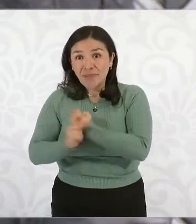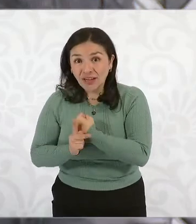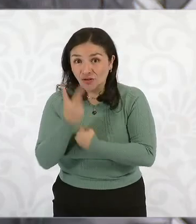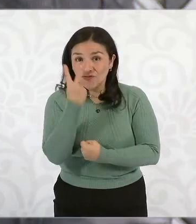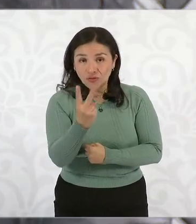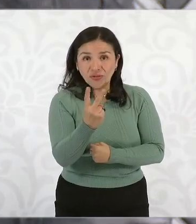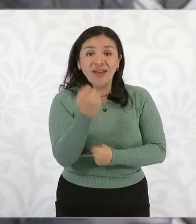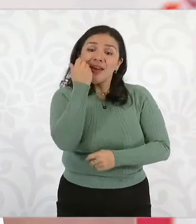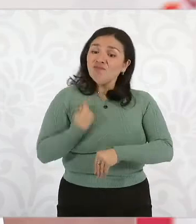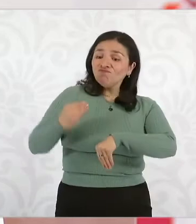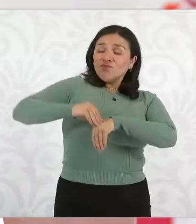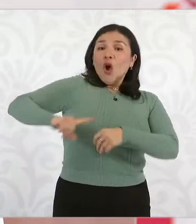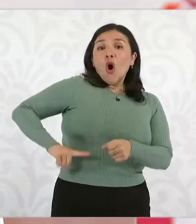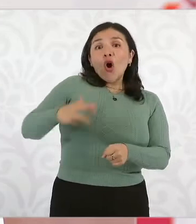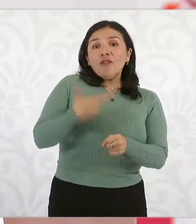quiere ser gobernador,